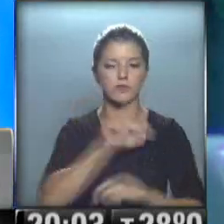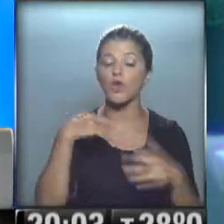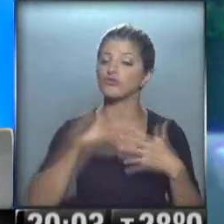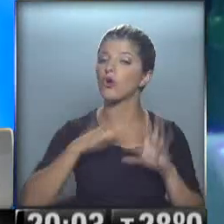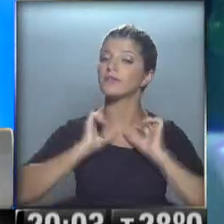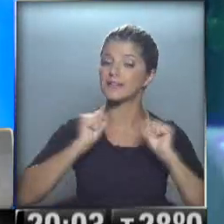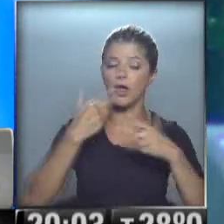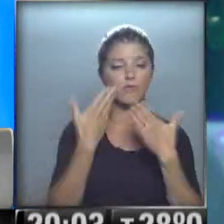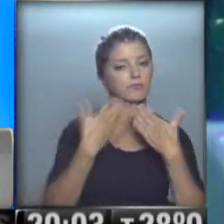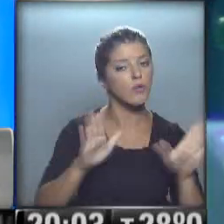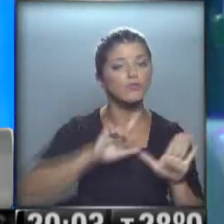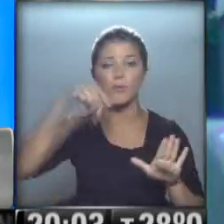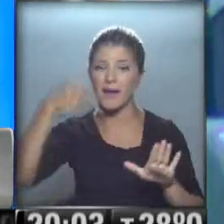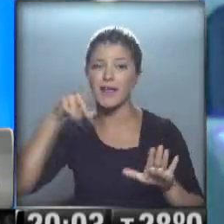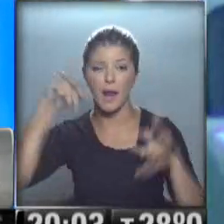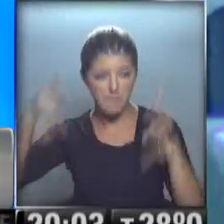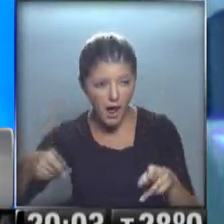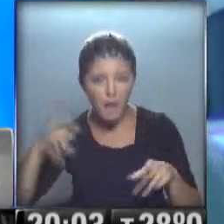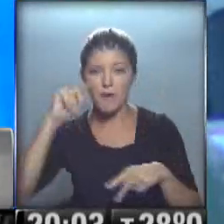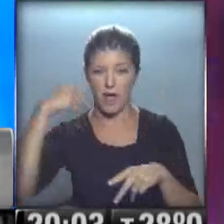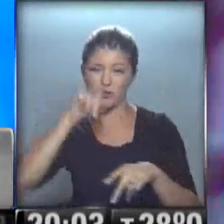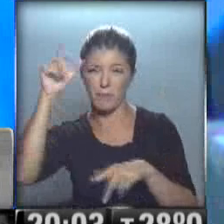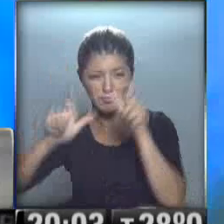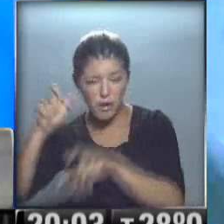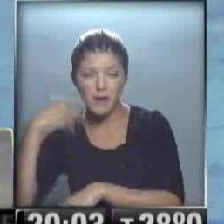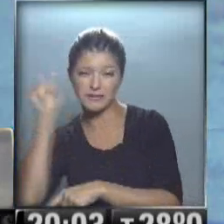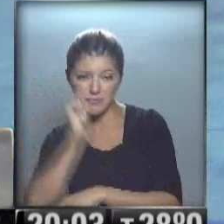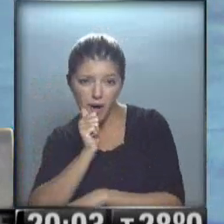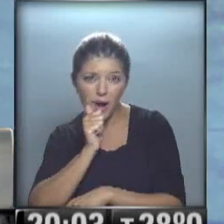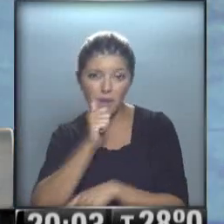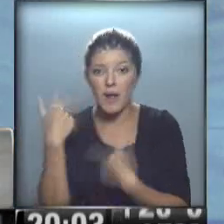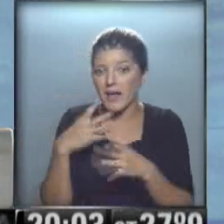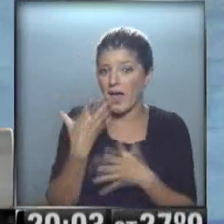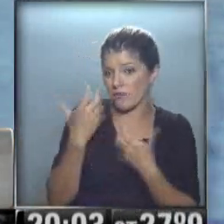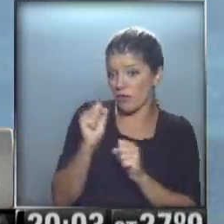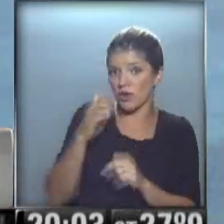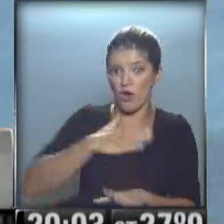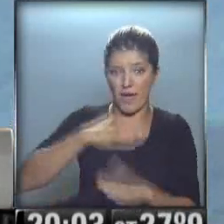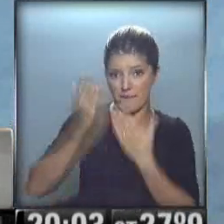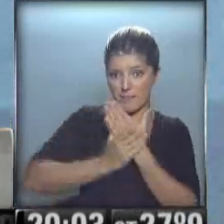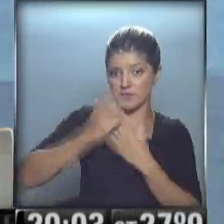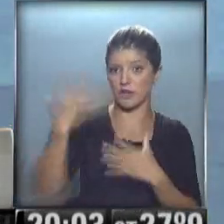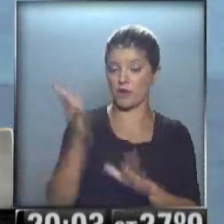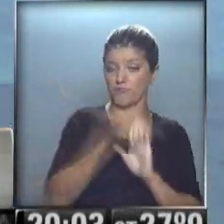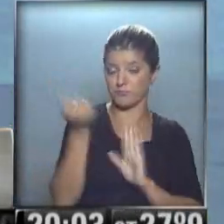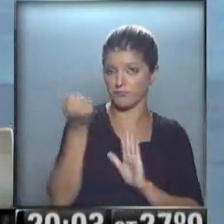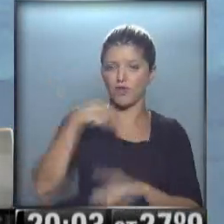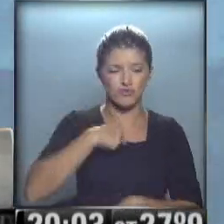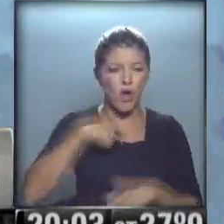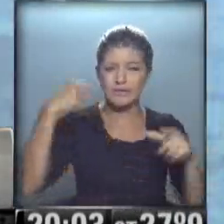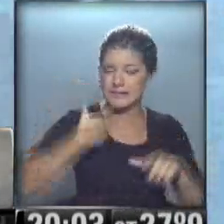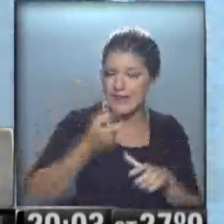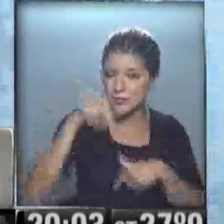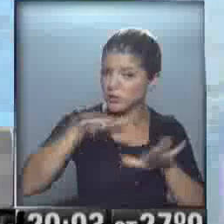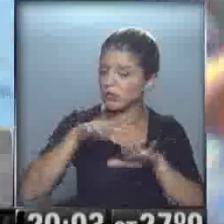no quiero hacer otro corte mañana y lastimar gente para recuperar lo que el Ministerio de Trabajo nos saca. No quiero un sindicato para hacer estas